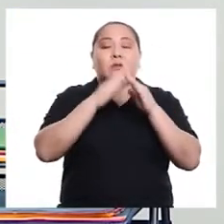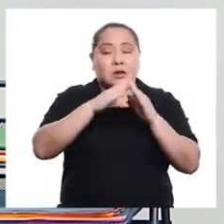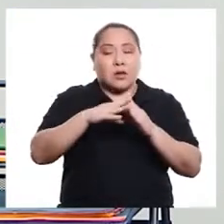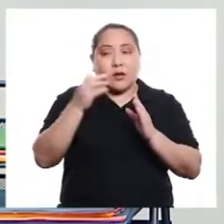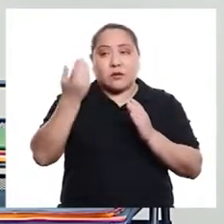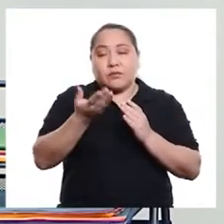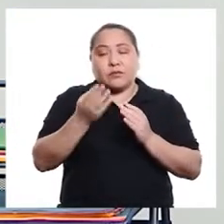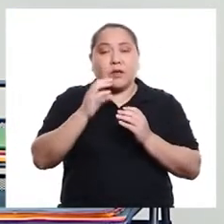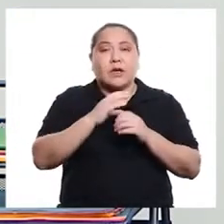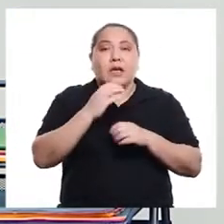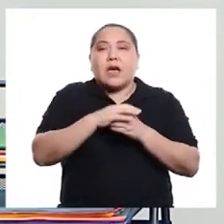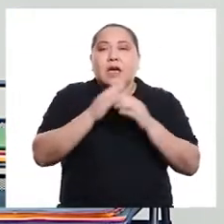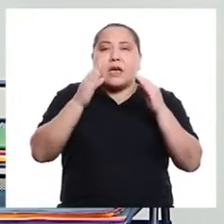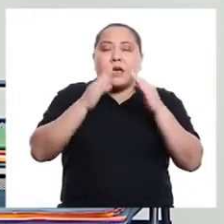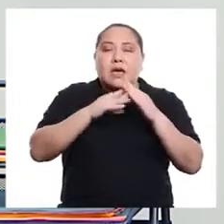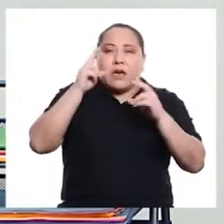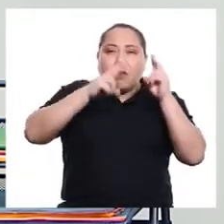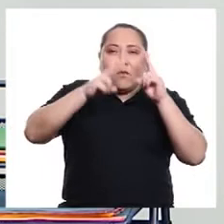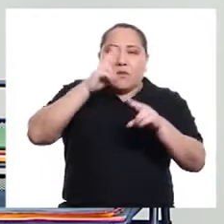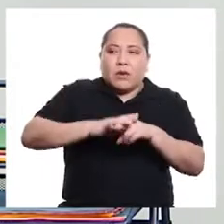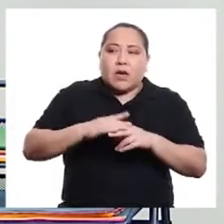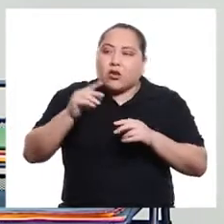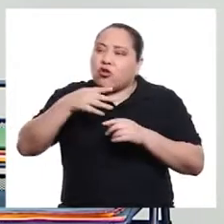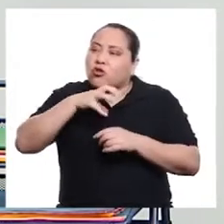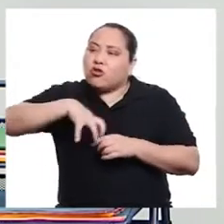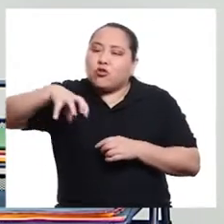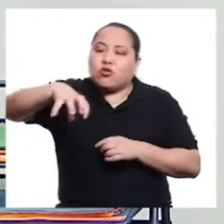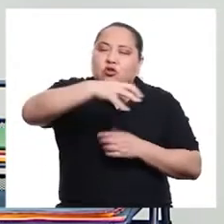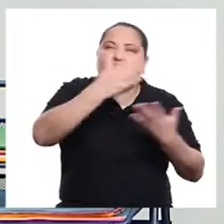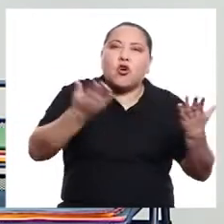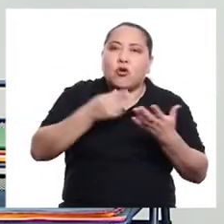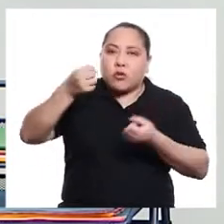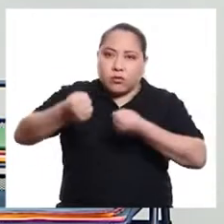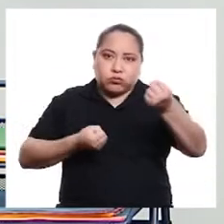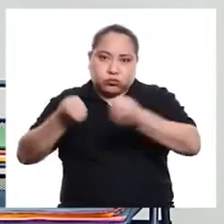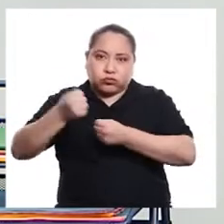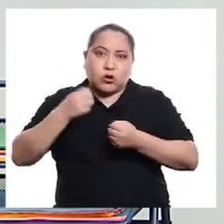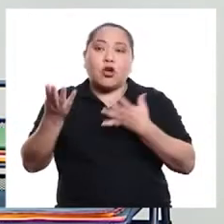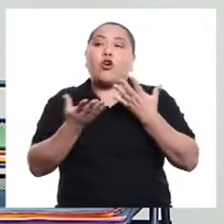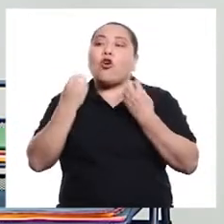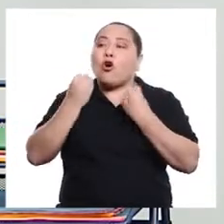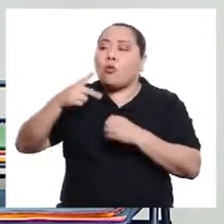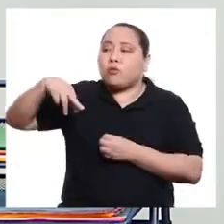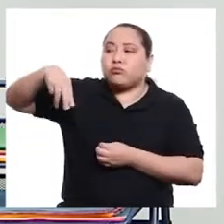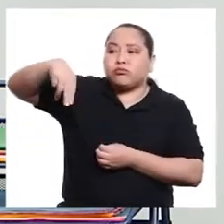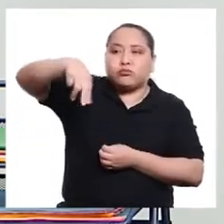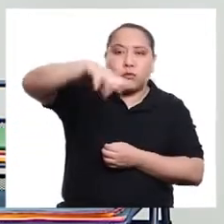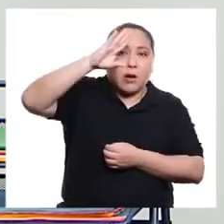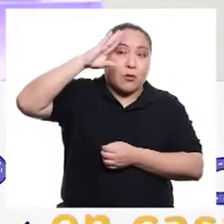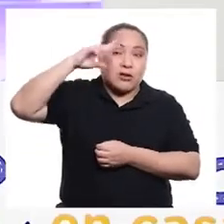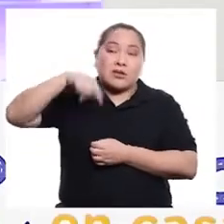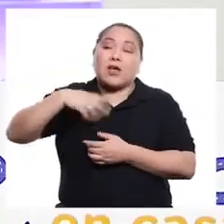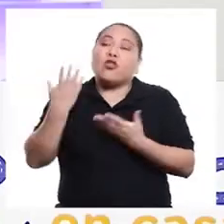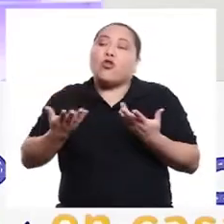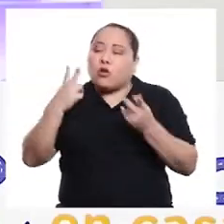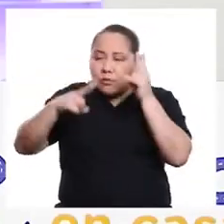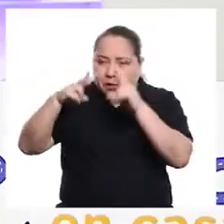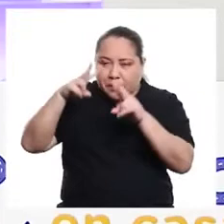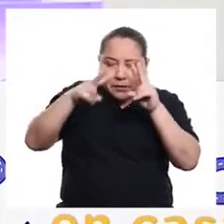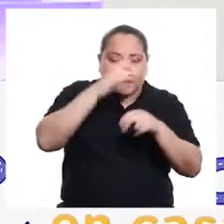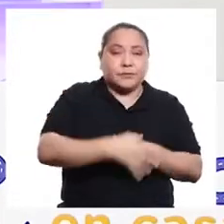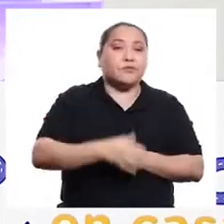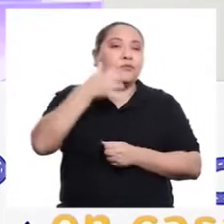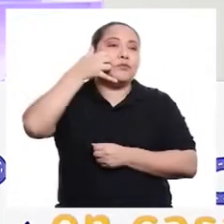Chiclayo ver en tiempo real la ubicación de las unidades móviles y el patrullaje a pie de los efectivos policiales. De esta